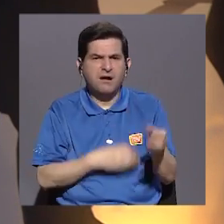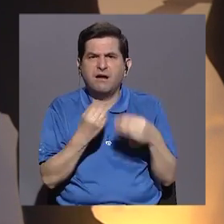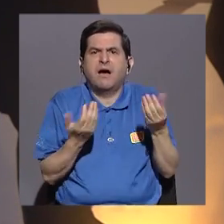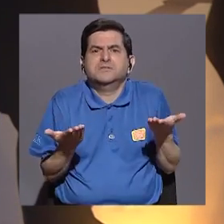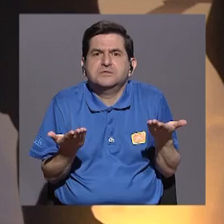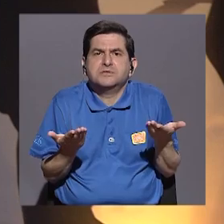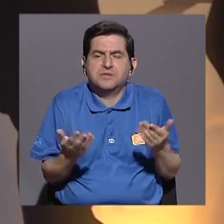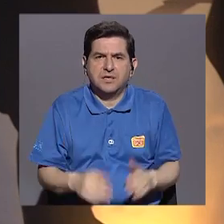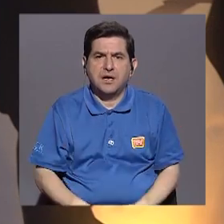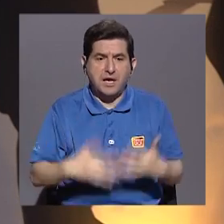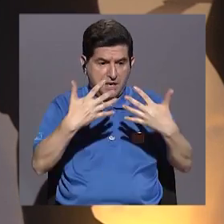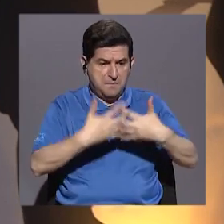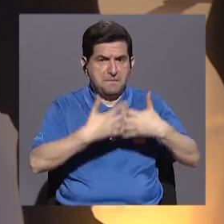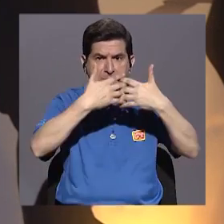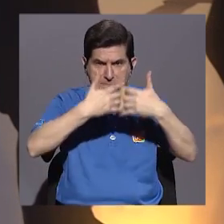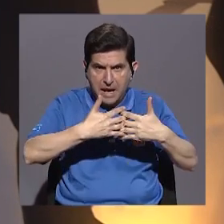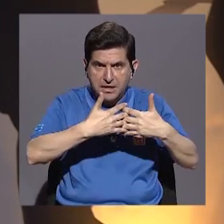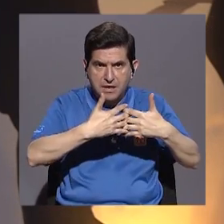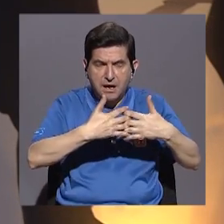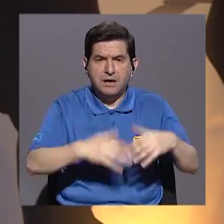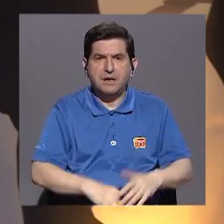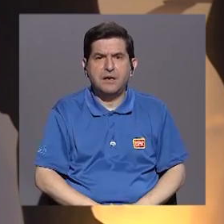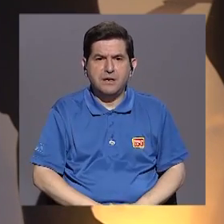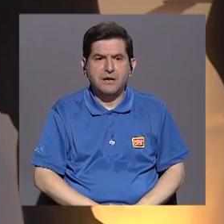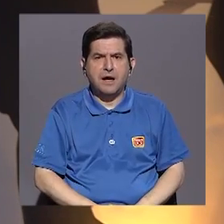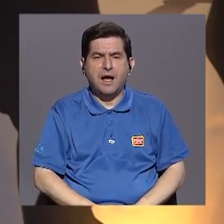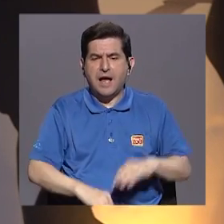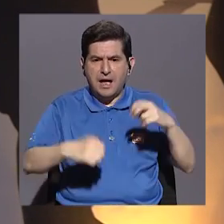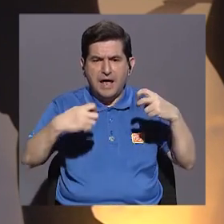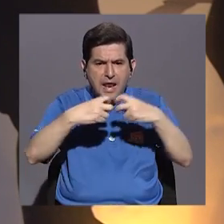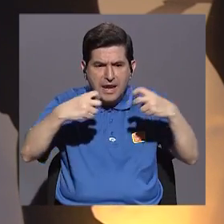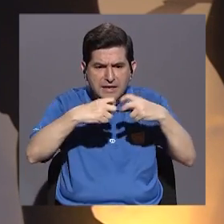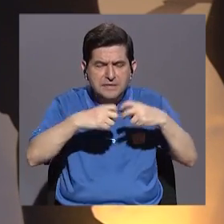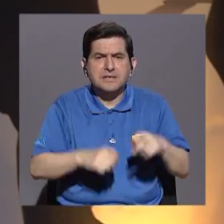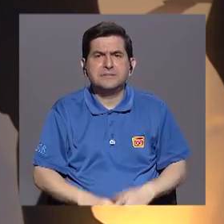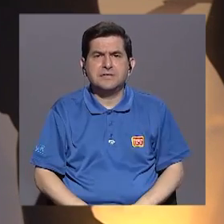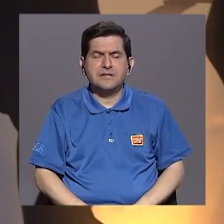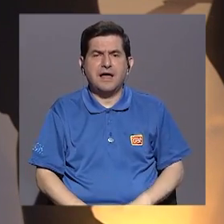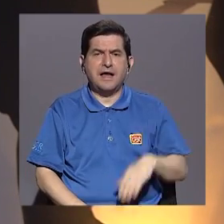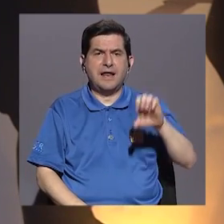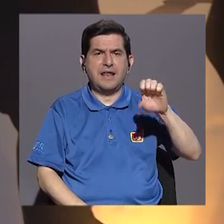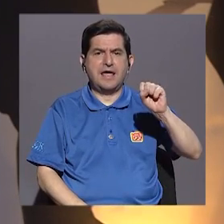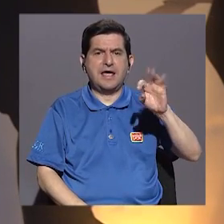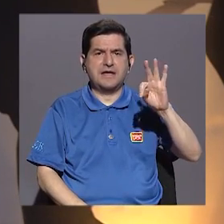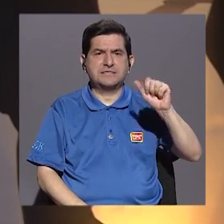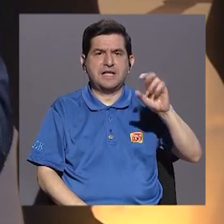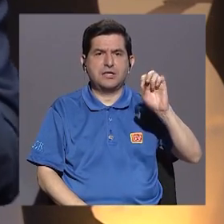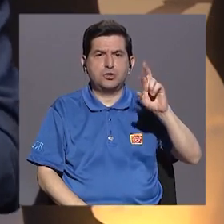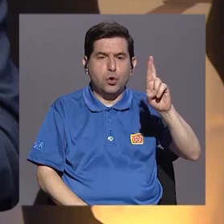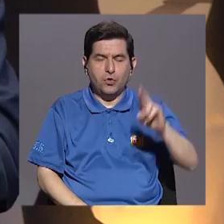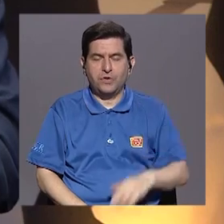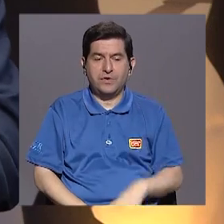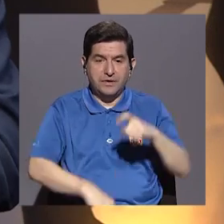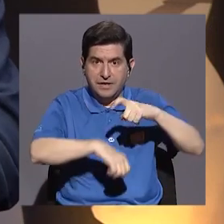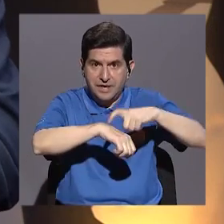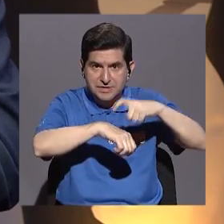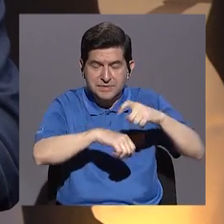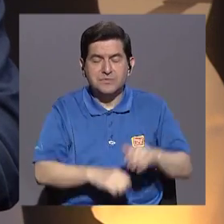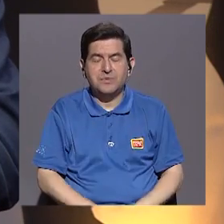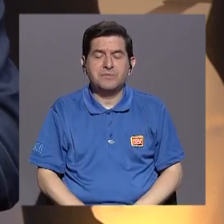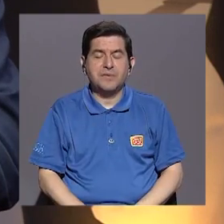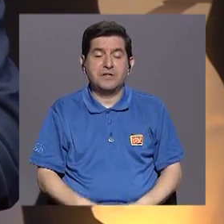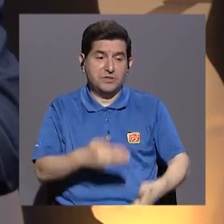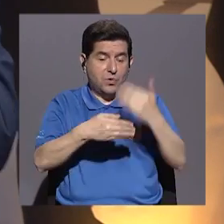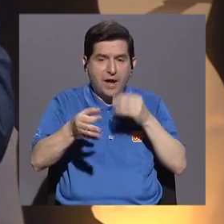hace es lo que la máquina hace es a inyectar corrientes en el estator de tal forma que la inducción que estamos describiendo